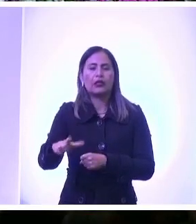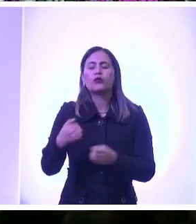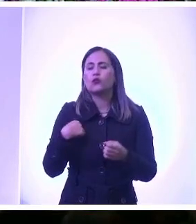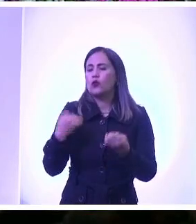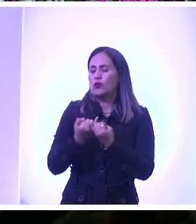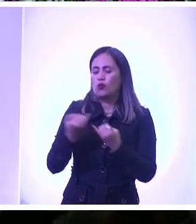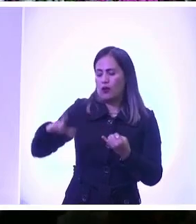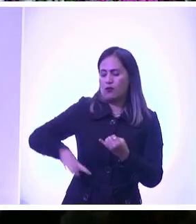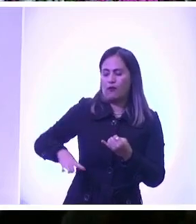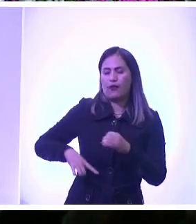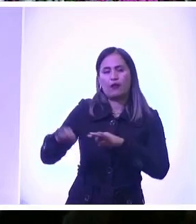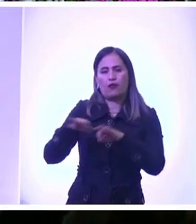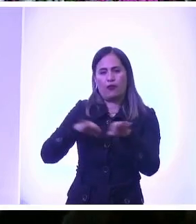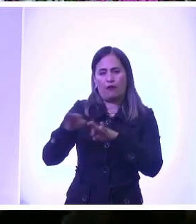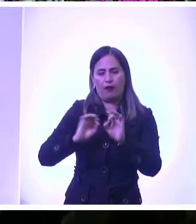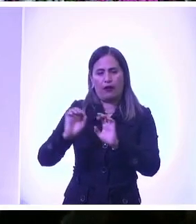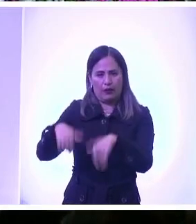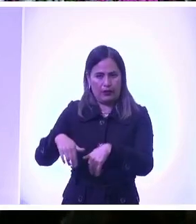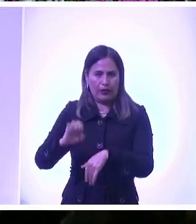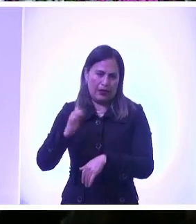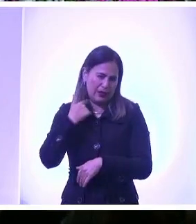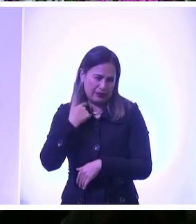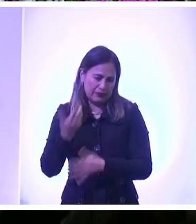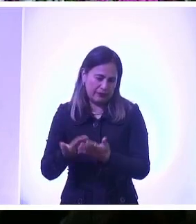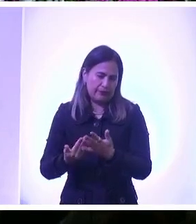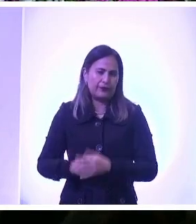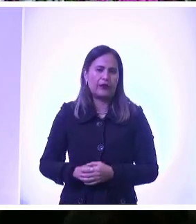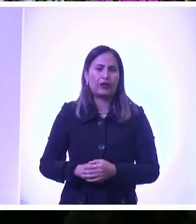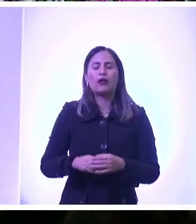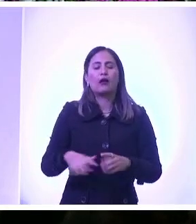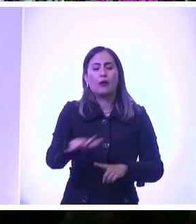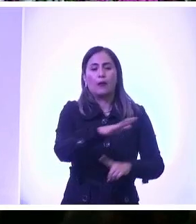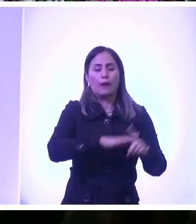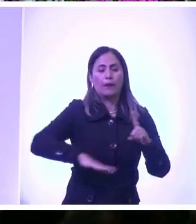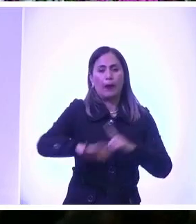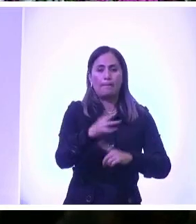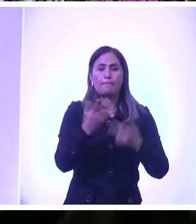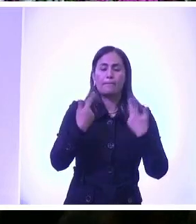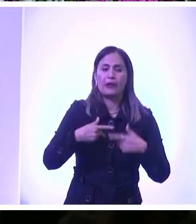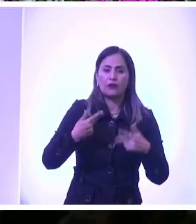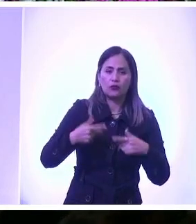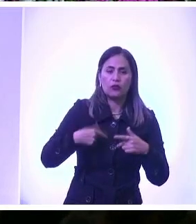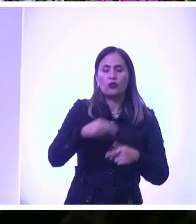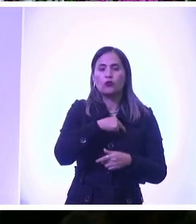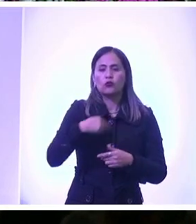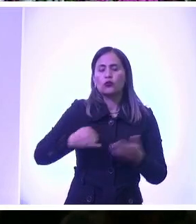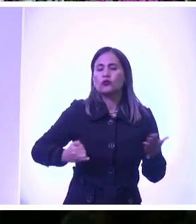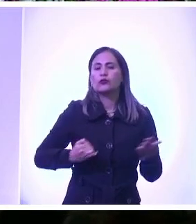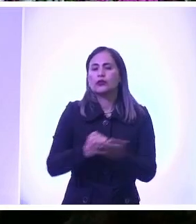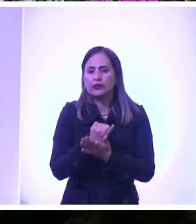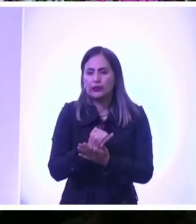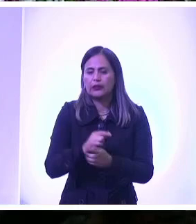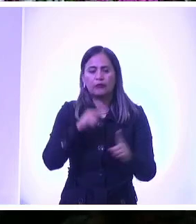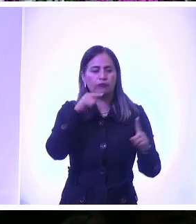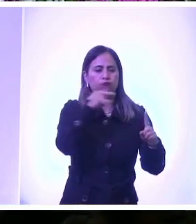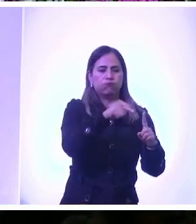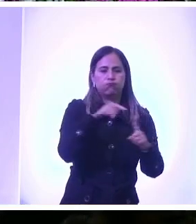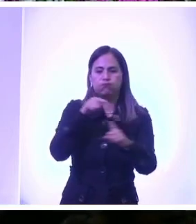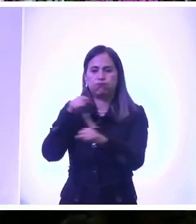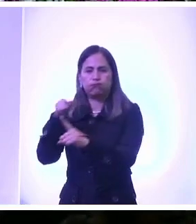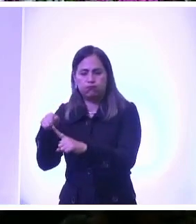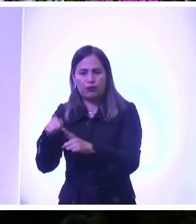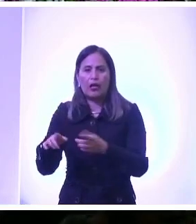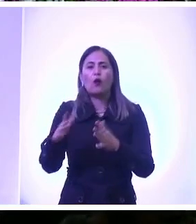volver a estar Pero bueno la sociedad civil son los que tenemos que decidir Cuál es nuestro rumbo todas las